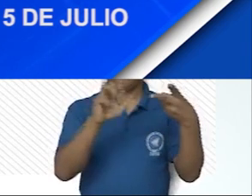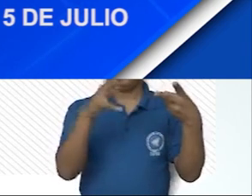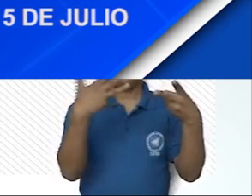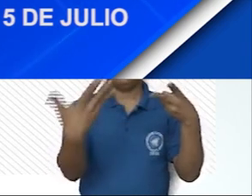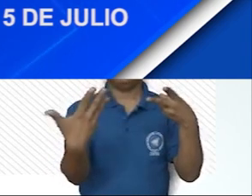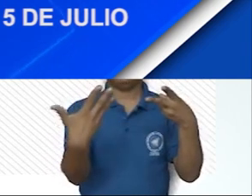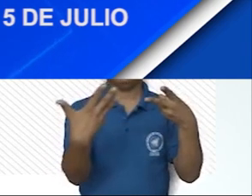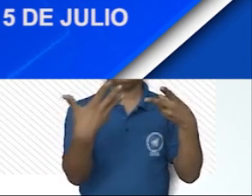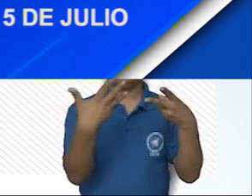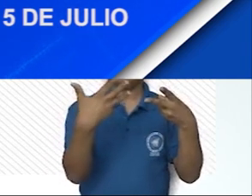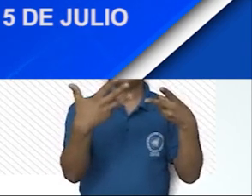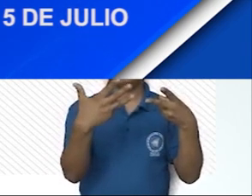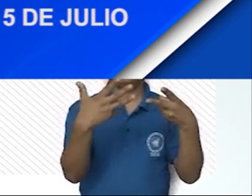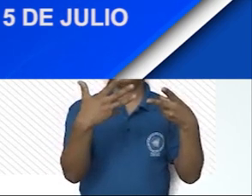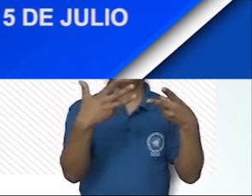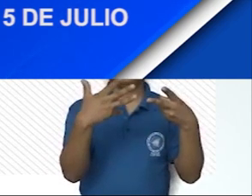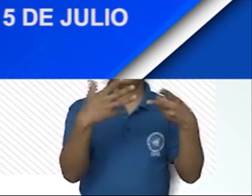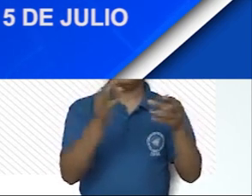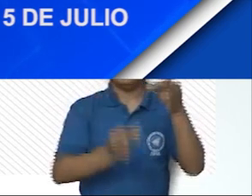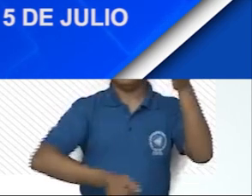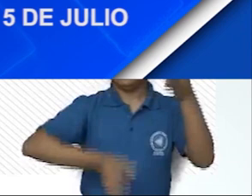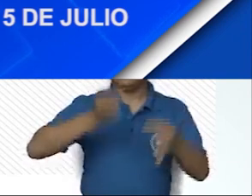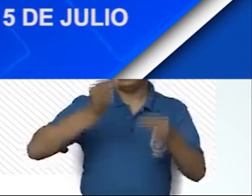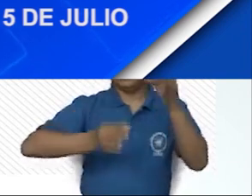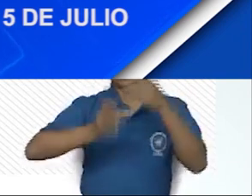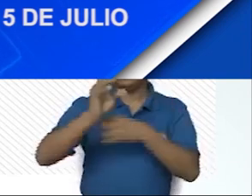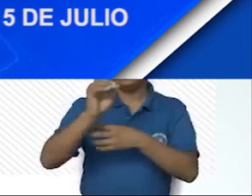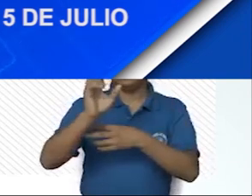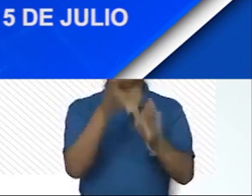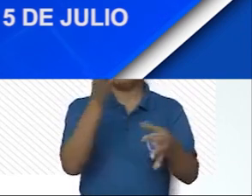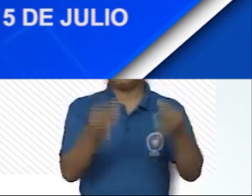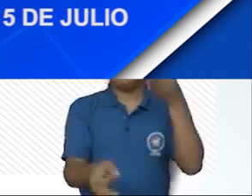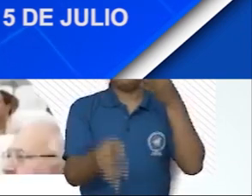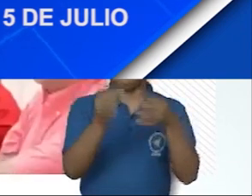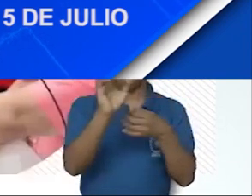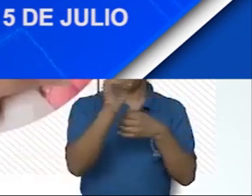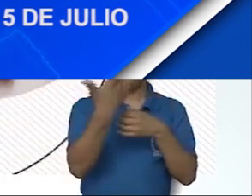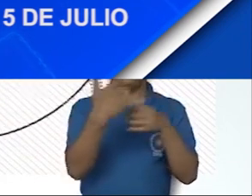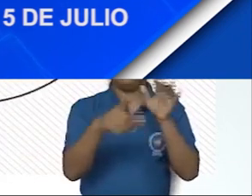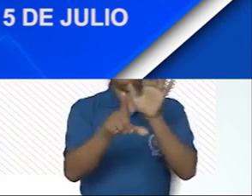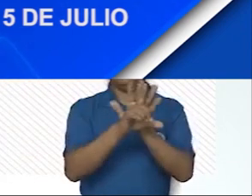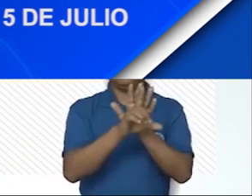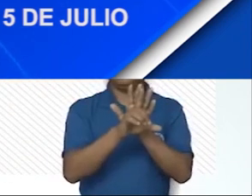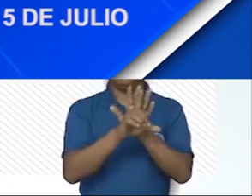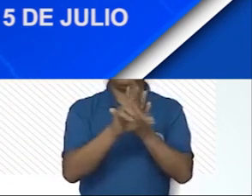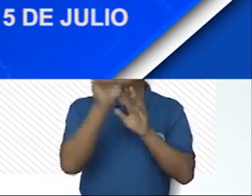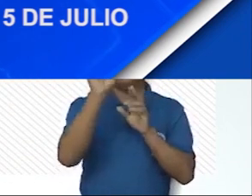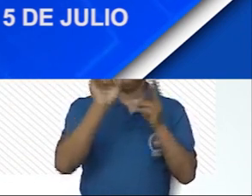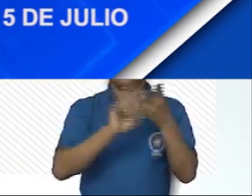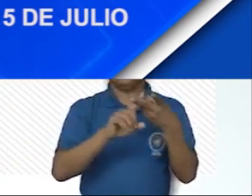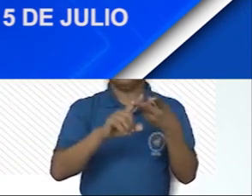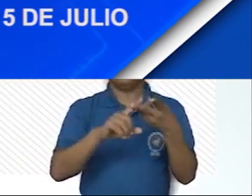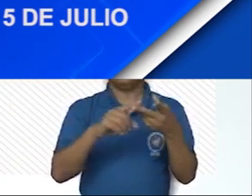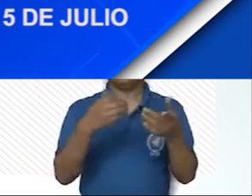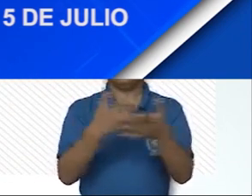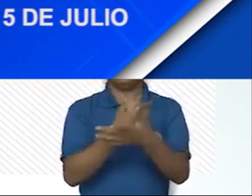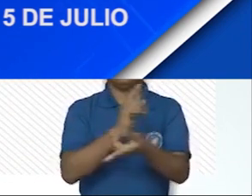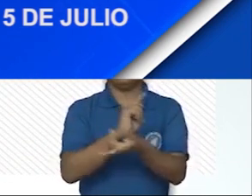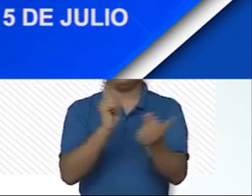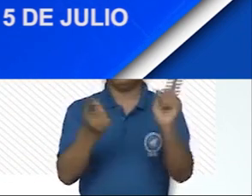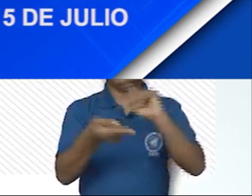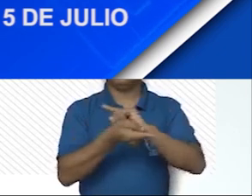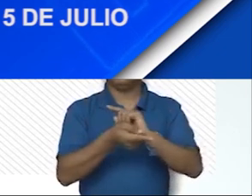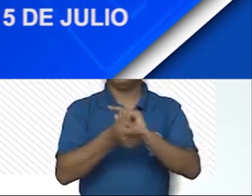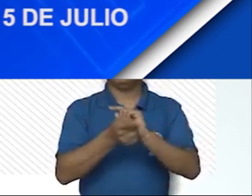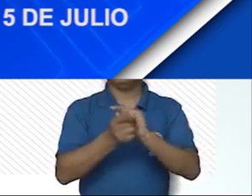primera legislatura a la Constitución Política y 9 decretos. 7 leyes y una reforma a la Constitución de